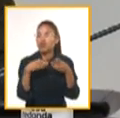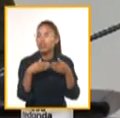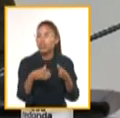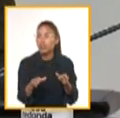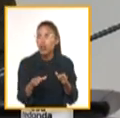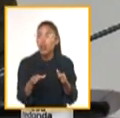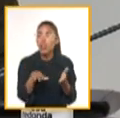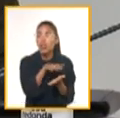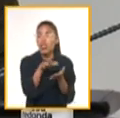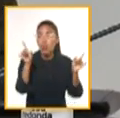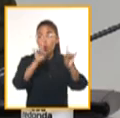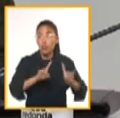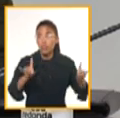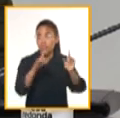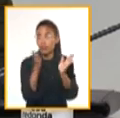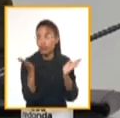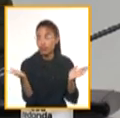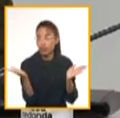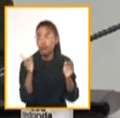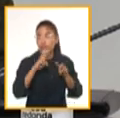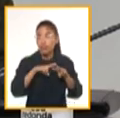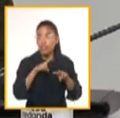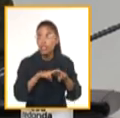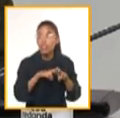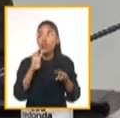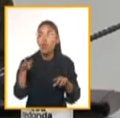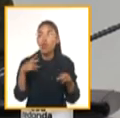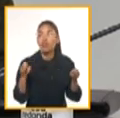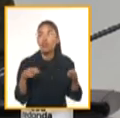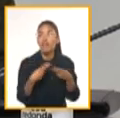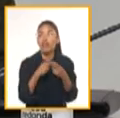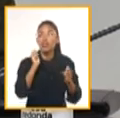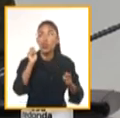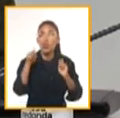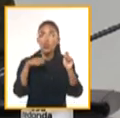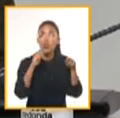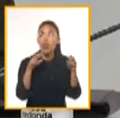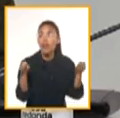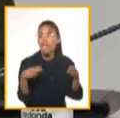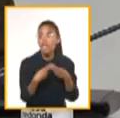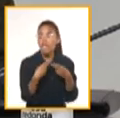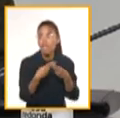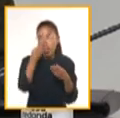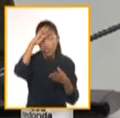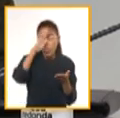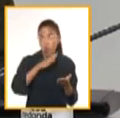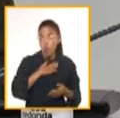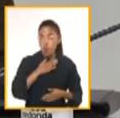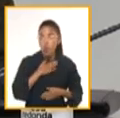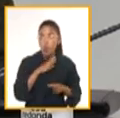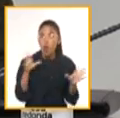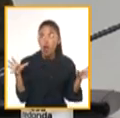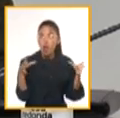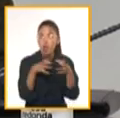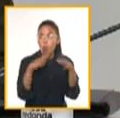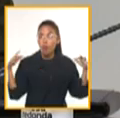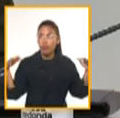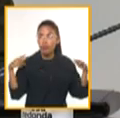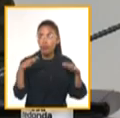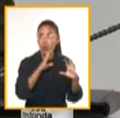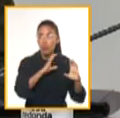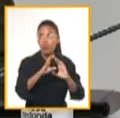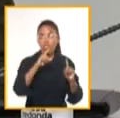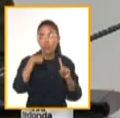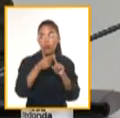la Universidad de La Habana la cuarta edición del Coloquio Patria, que reúne a estudiosos de la comunicación y el